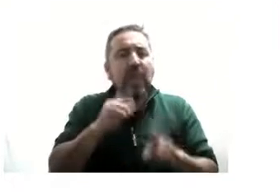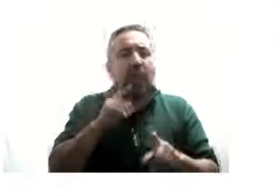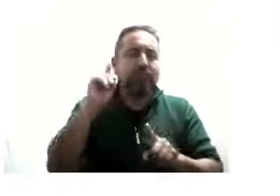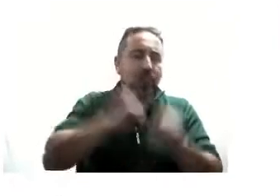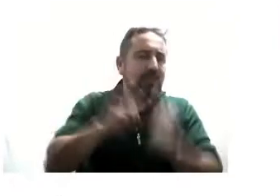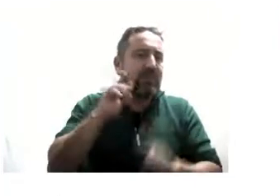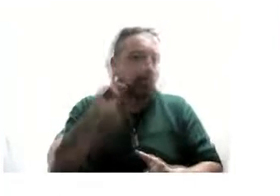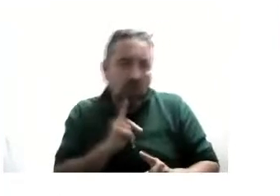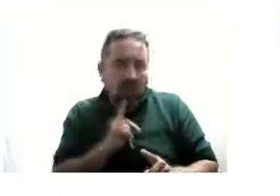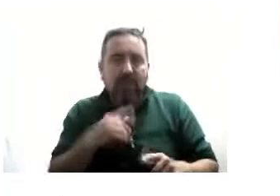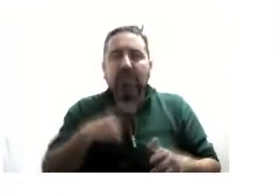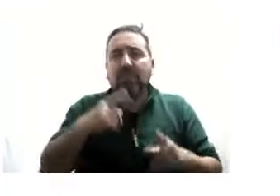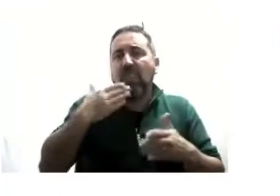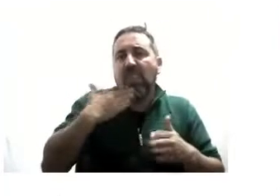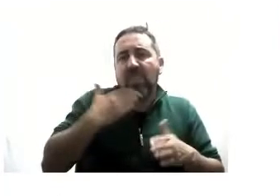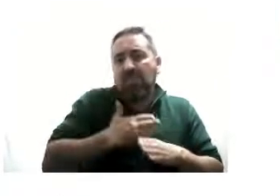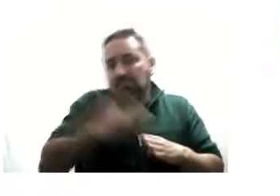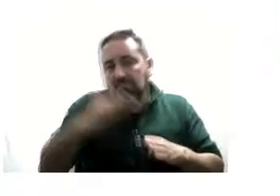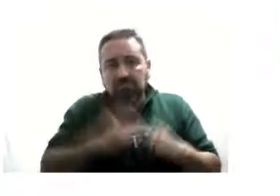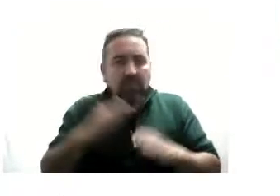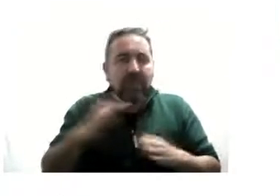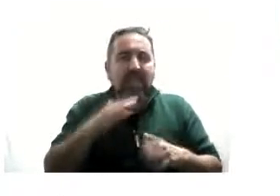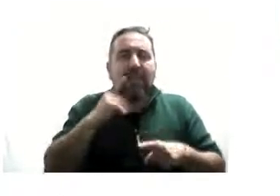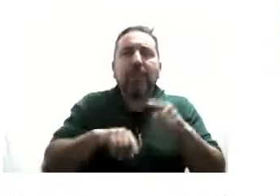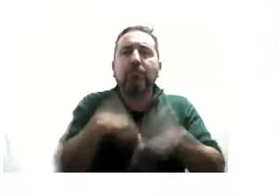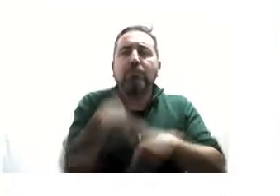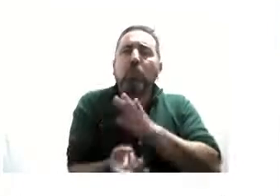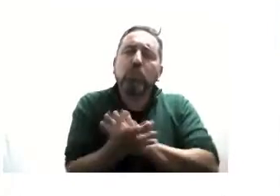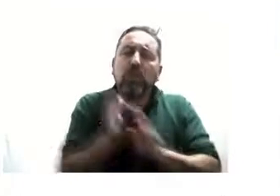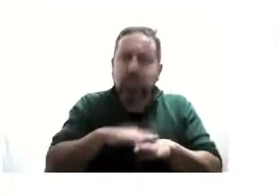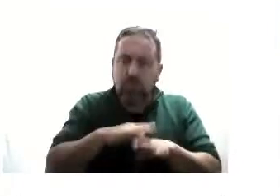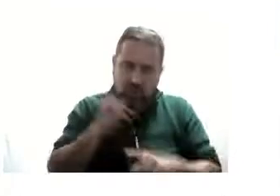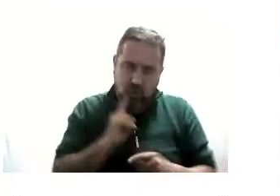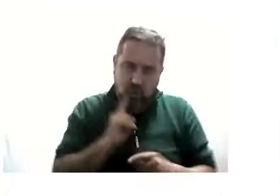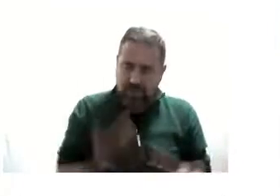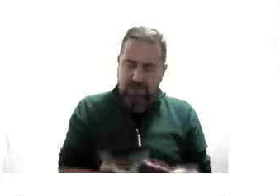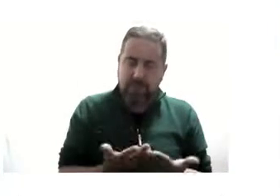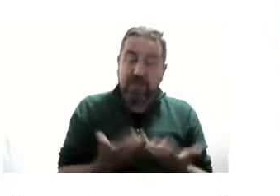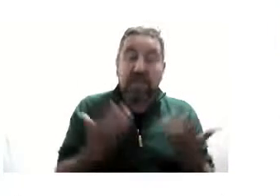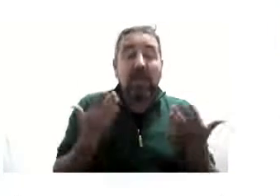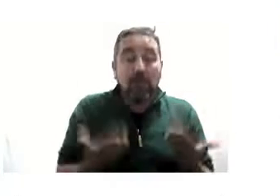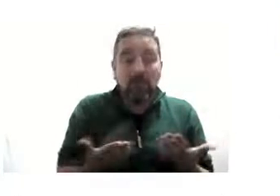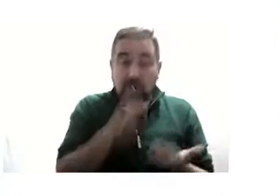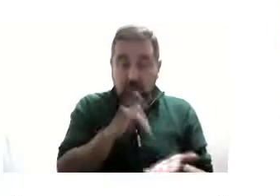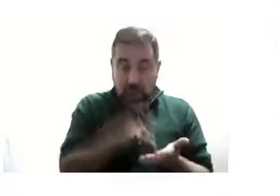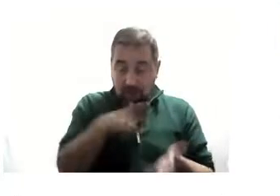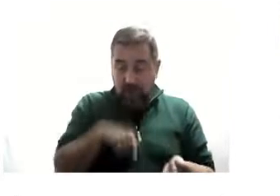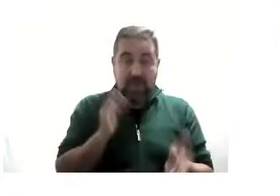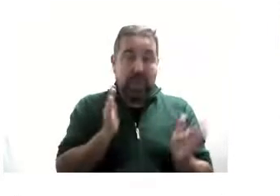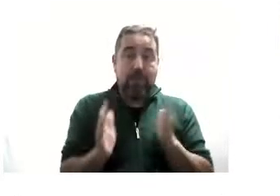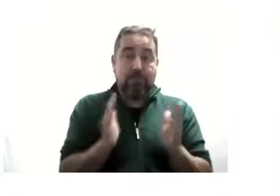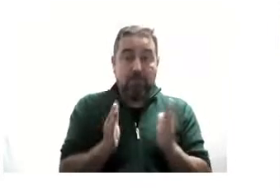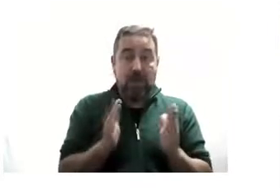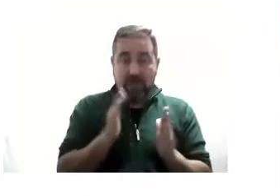al margen de la edad y de lo que provoque esa sordera. Con lo cual, en cierto modo, es un privilegio vivir en esta época en la que tenemos